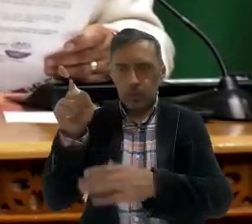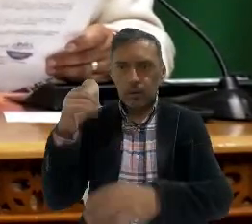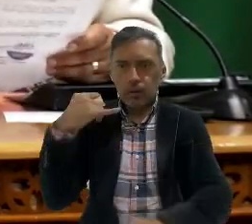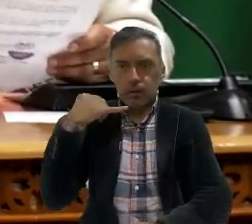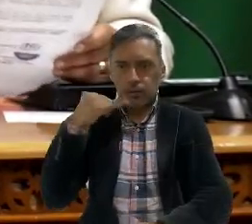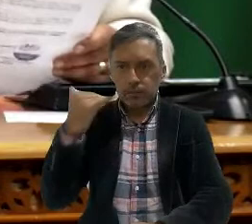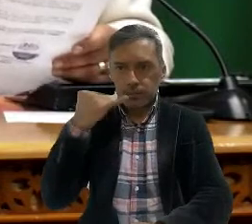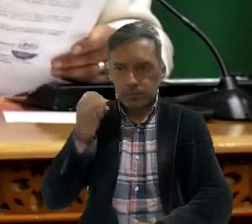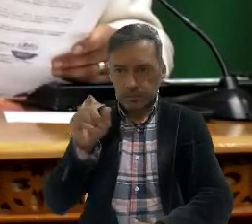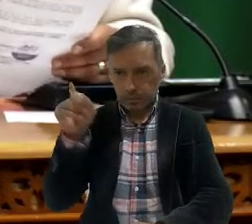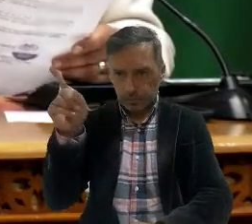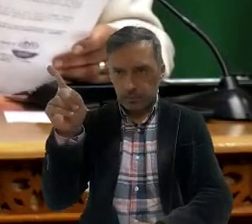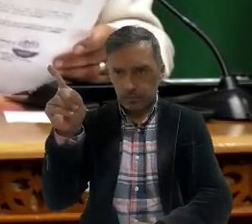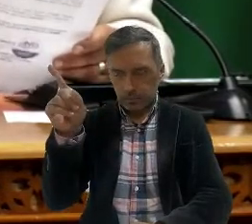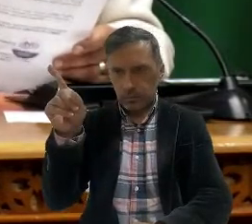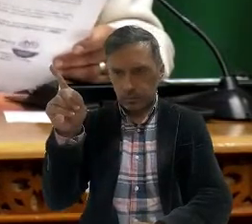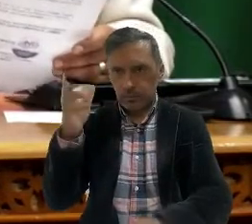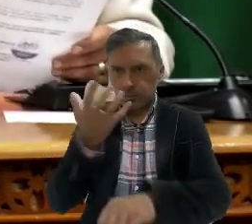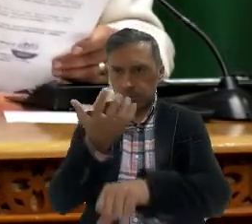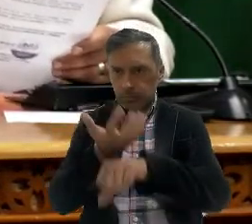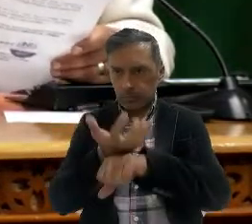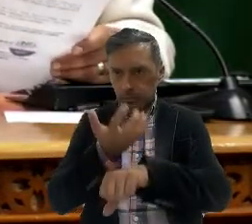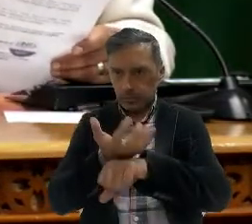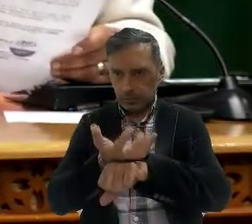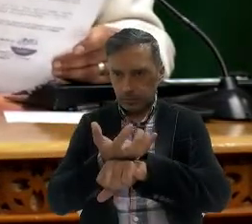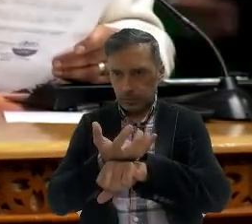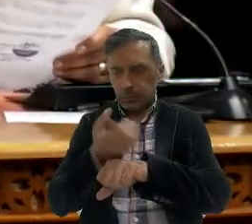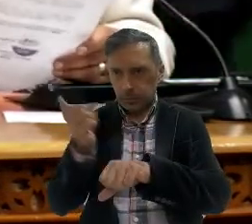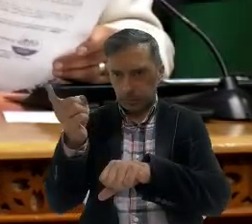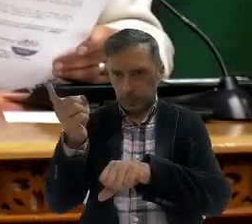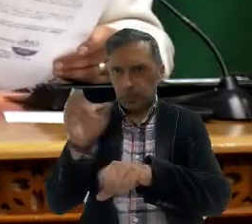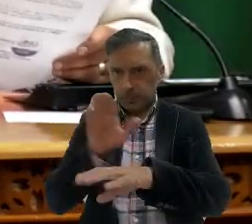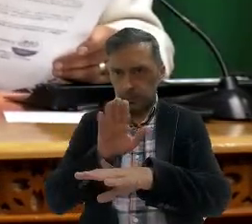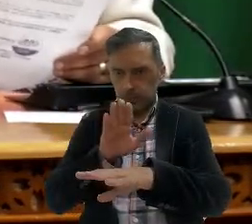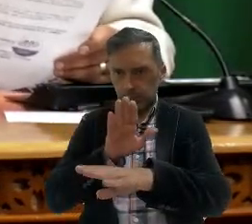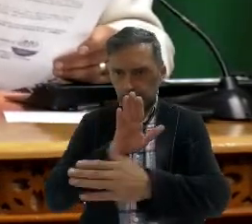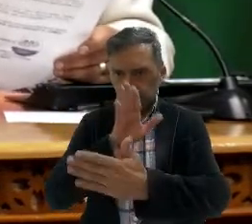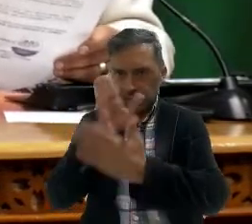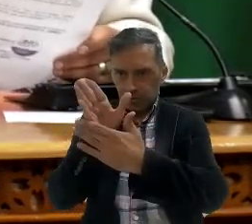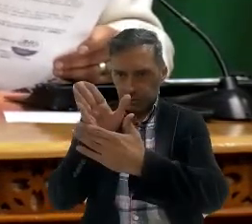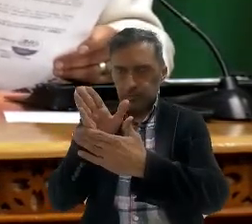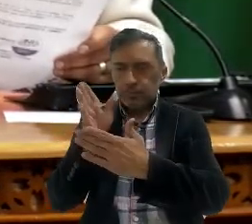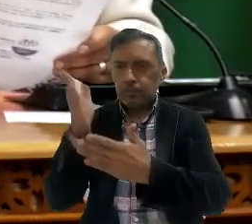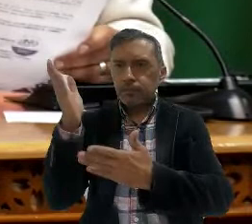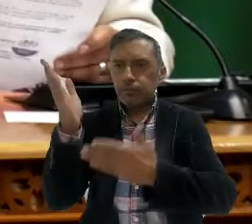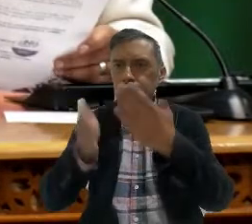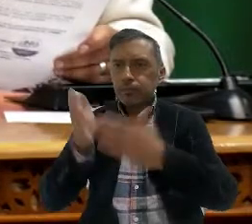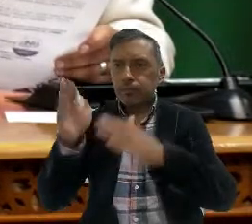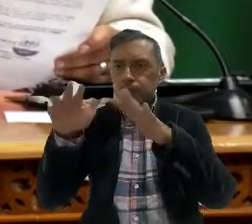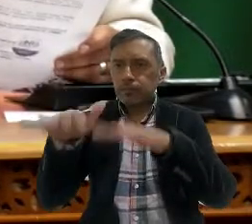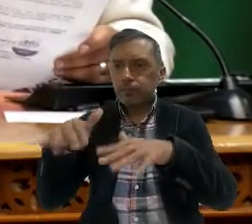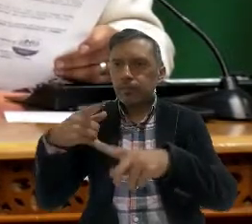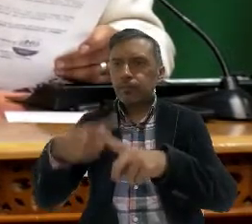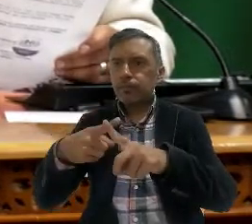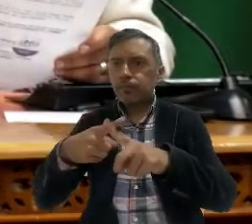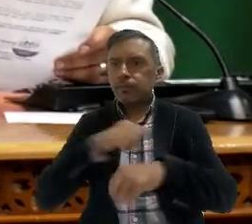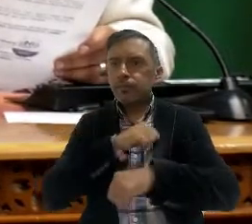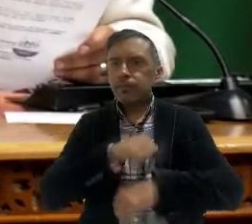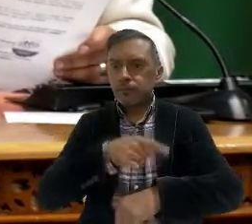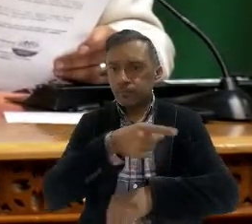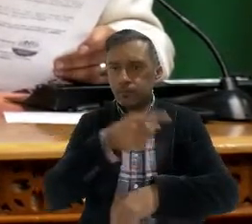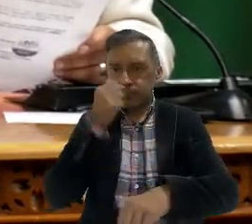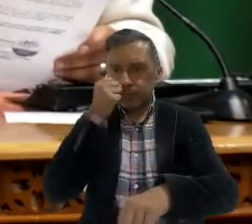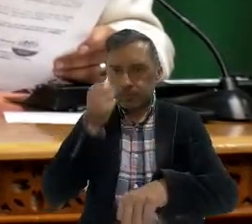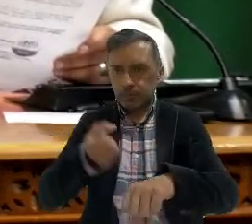California, Estados Unidos de América. Este evento es promovido por la Secretaría de Relaciones